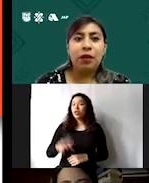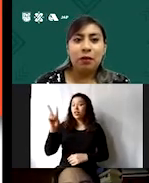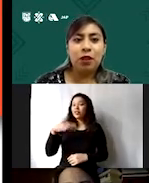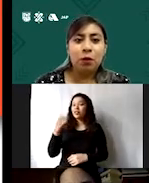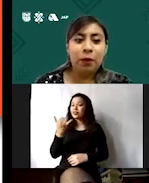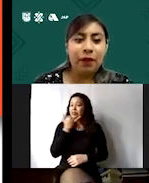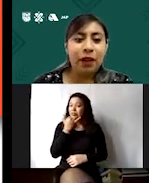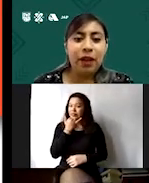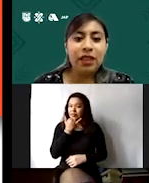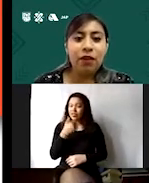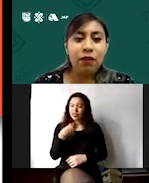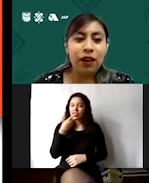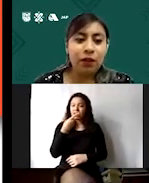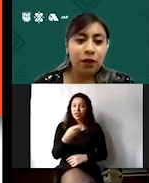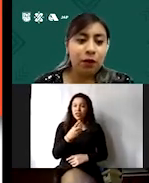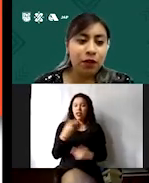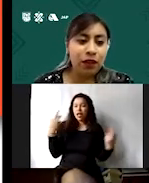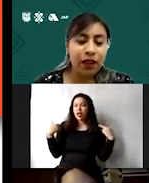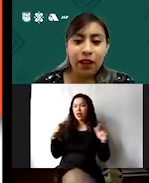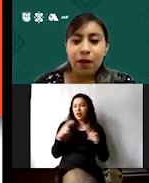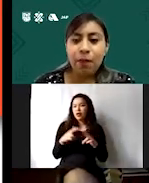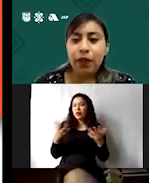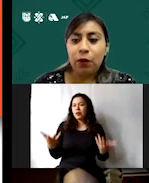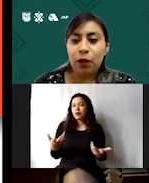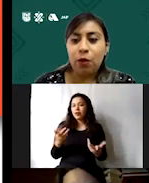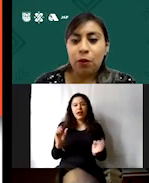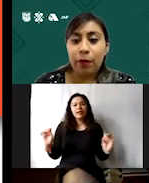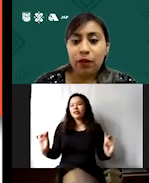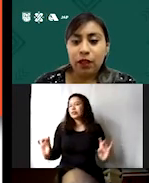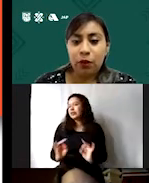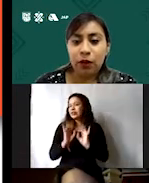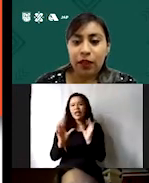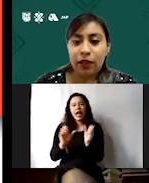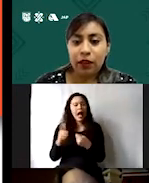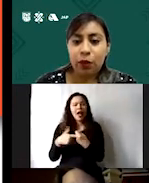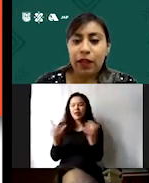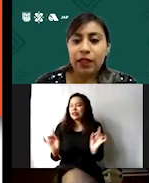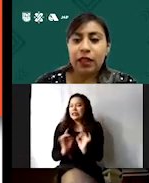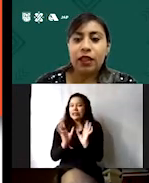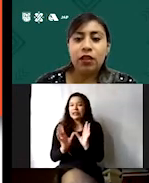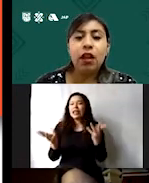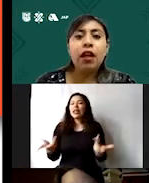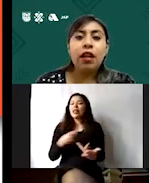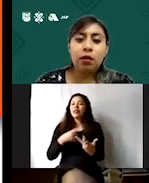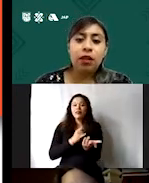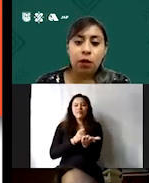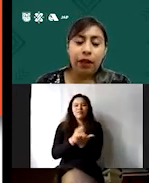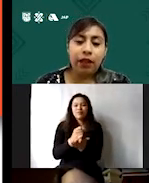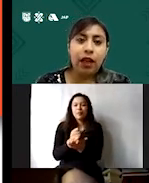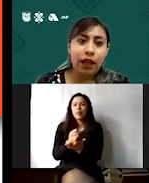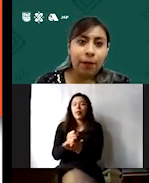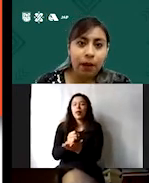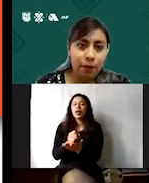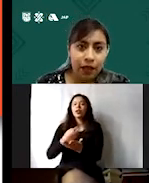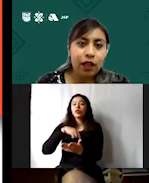como les comentábamos y como comentaba la maestra, fue una cuestión de último momento que se tuvo que tomar esta decisión. Les vamos a